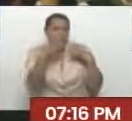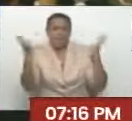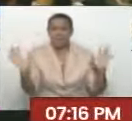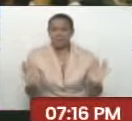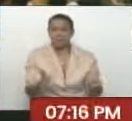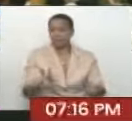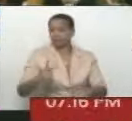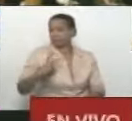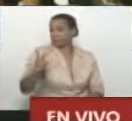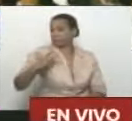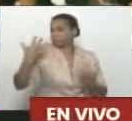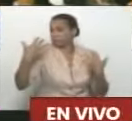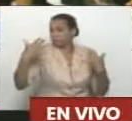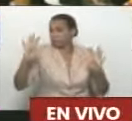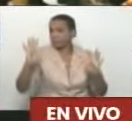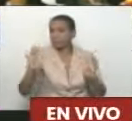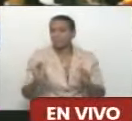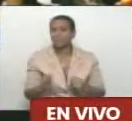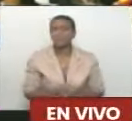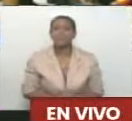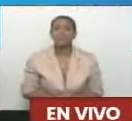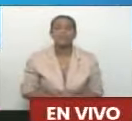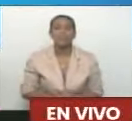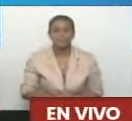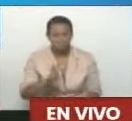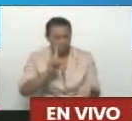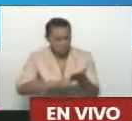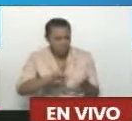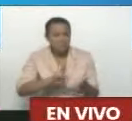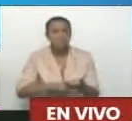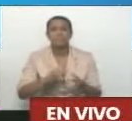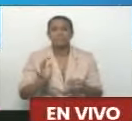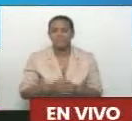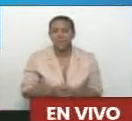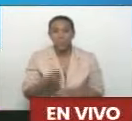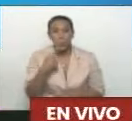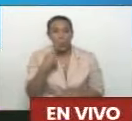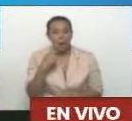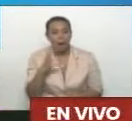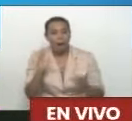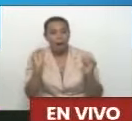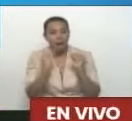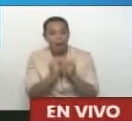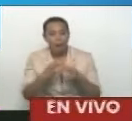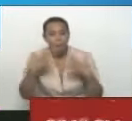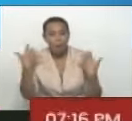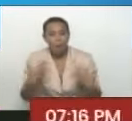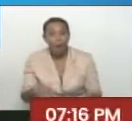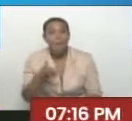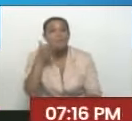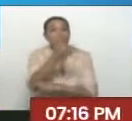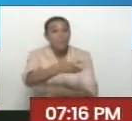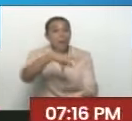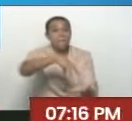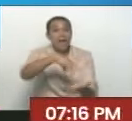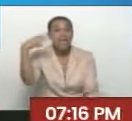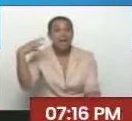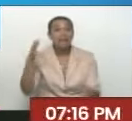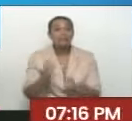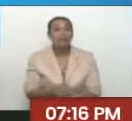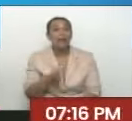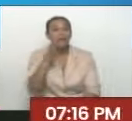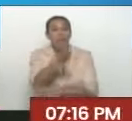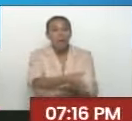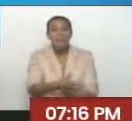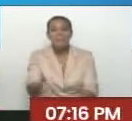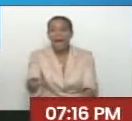Así es, así es. Y lo que es la vida, ¿no? Fuimos a Miami y le dimos tres